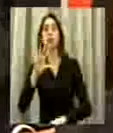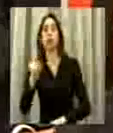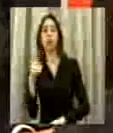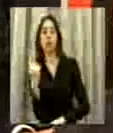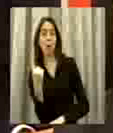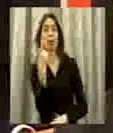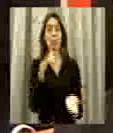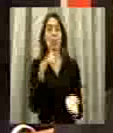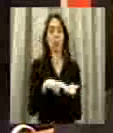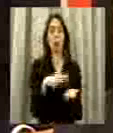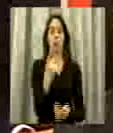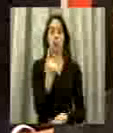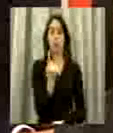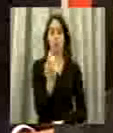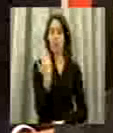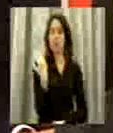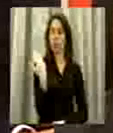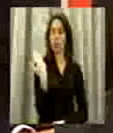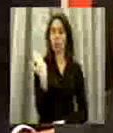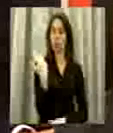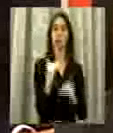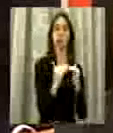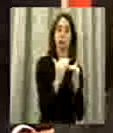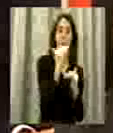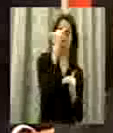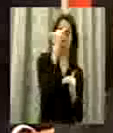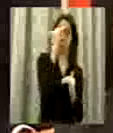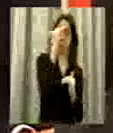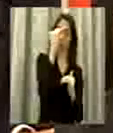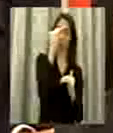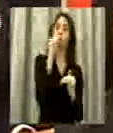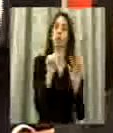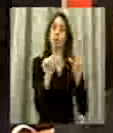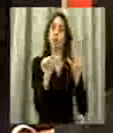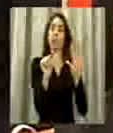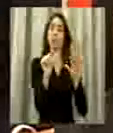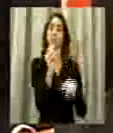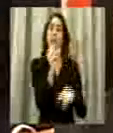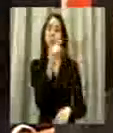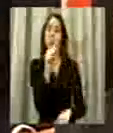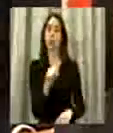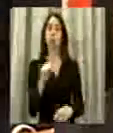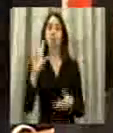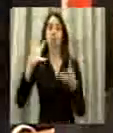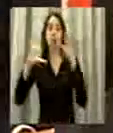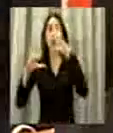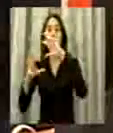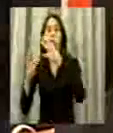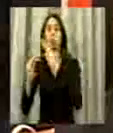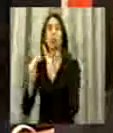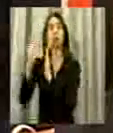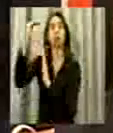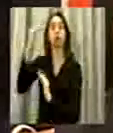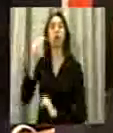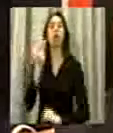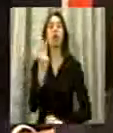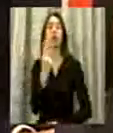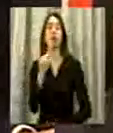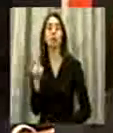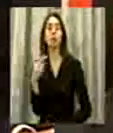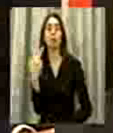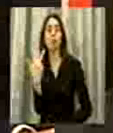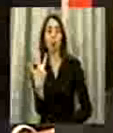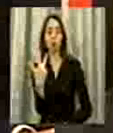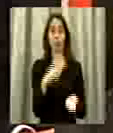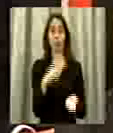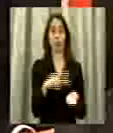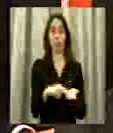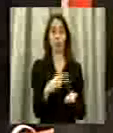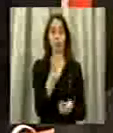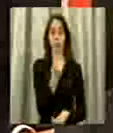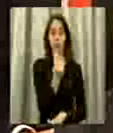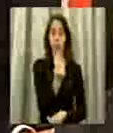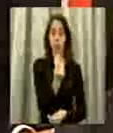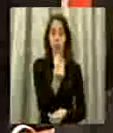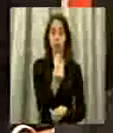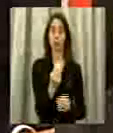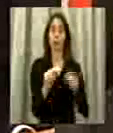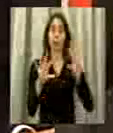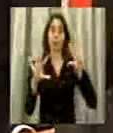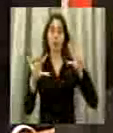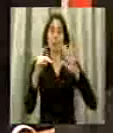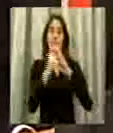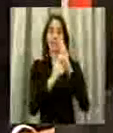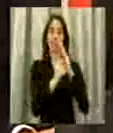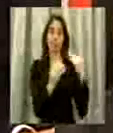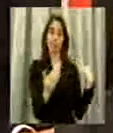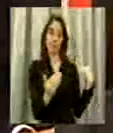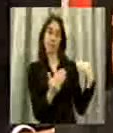2011 aumentamos esta brecha, crecimos 6%, el mundo creció 3,8. En 2012, en los 10 primeros